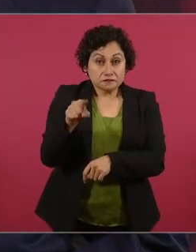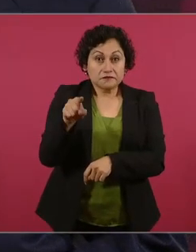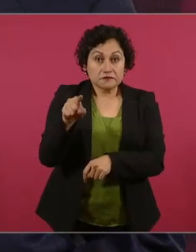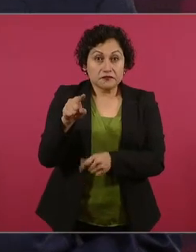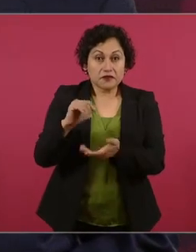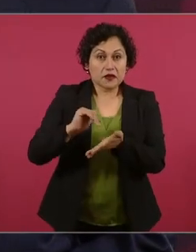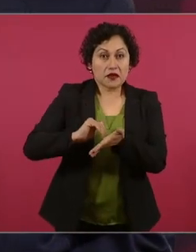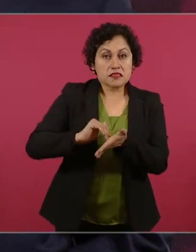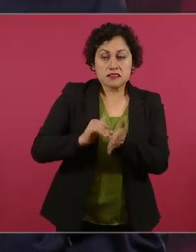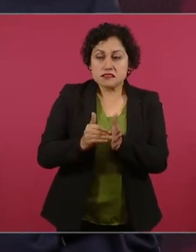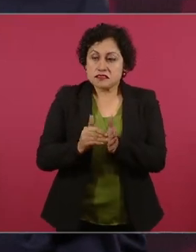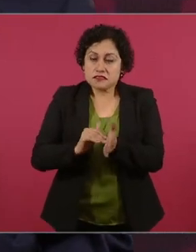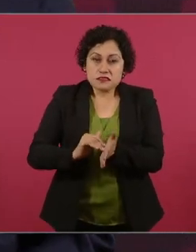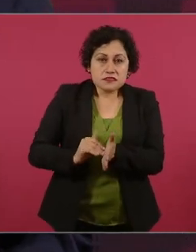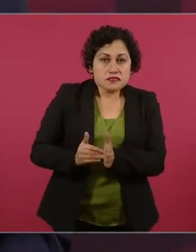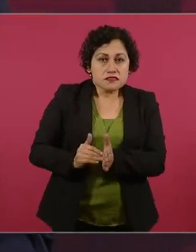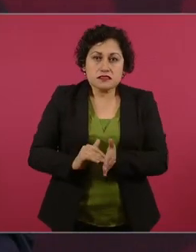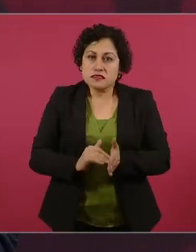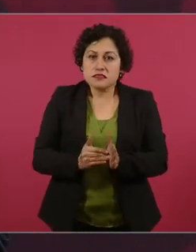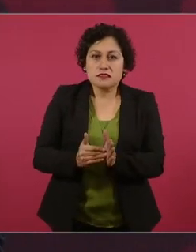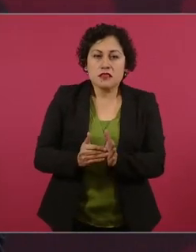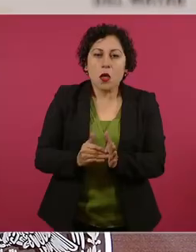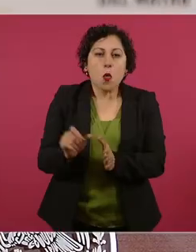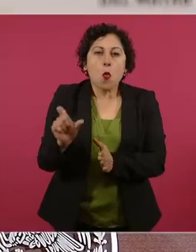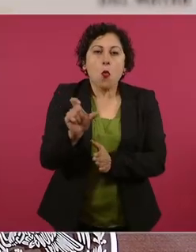de que se dio a conocer